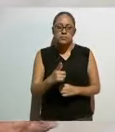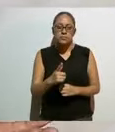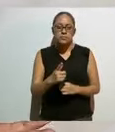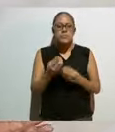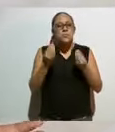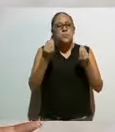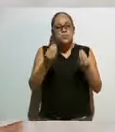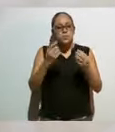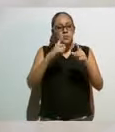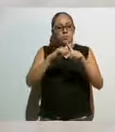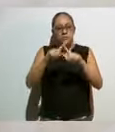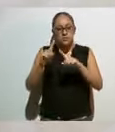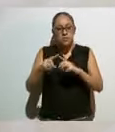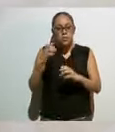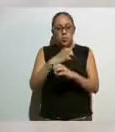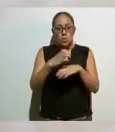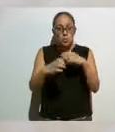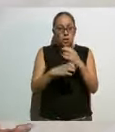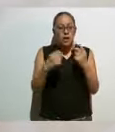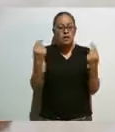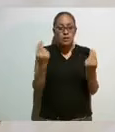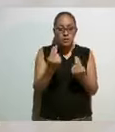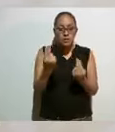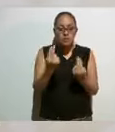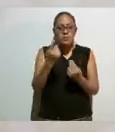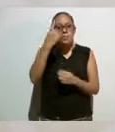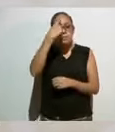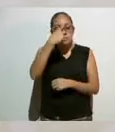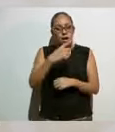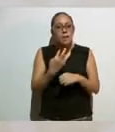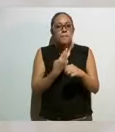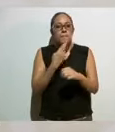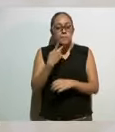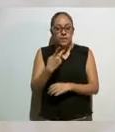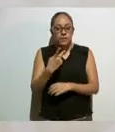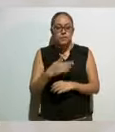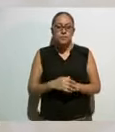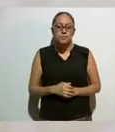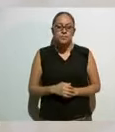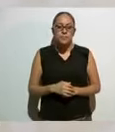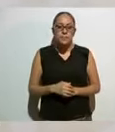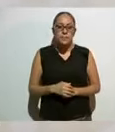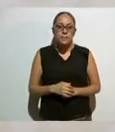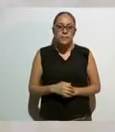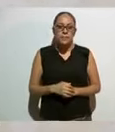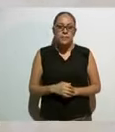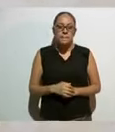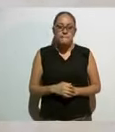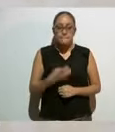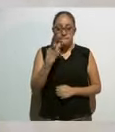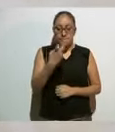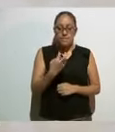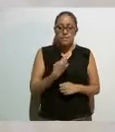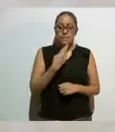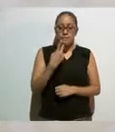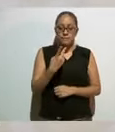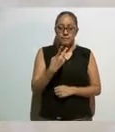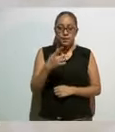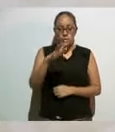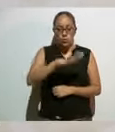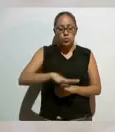lo que se necesite para mejorar la colonia